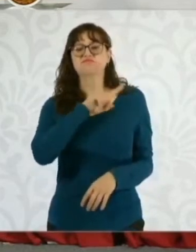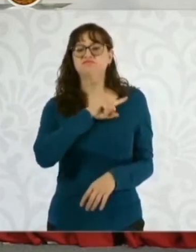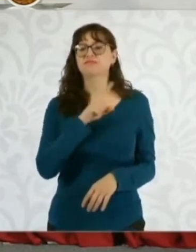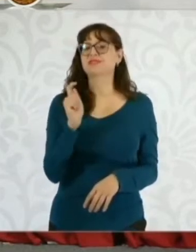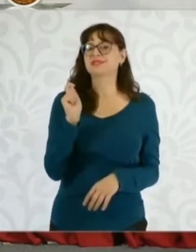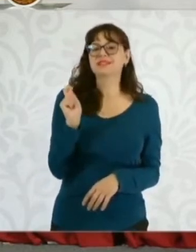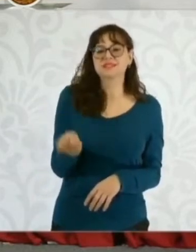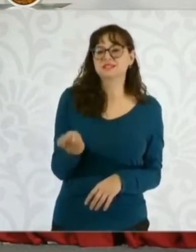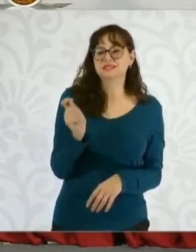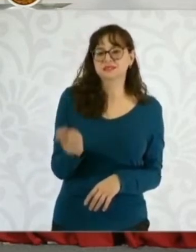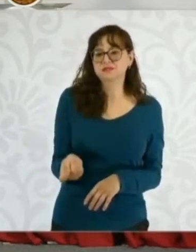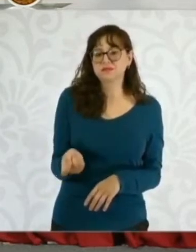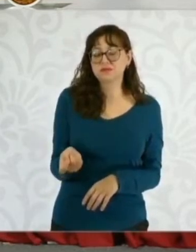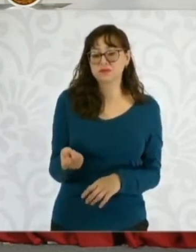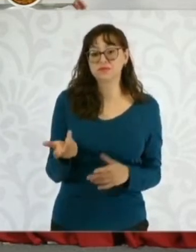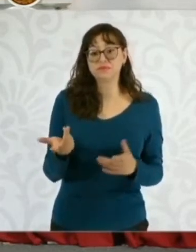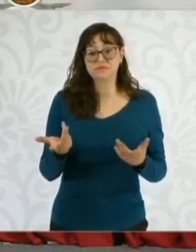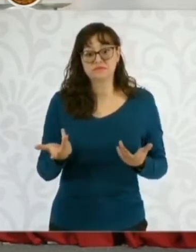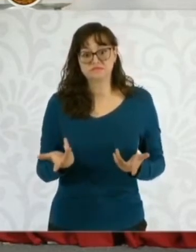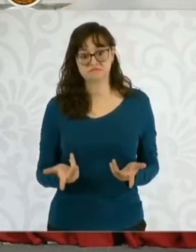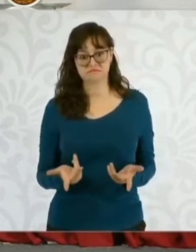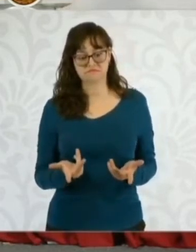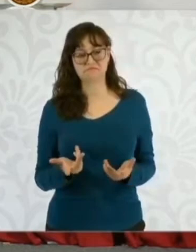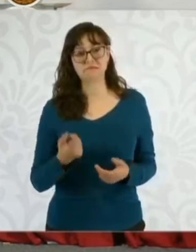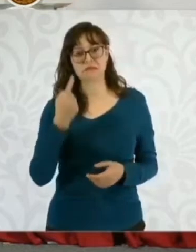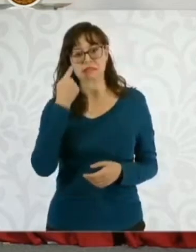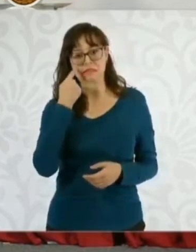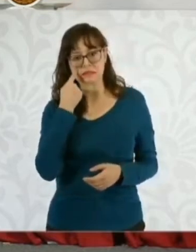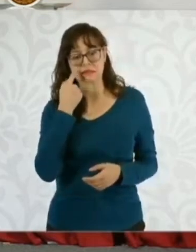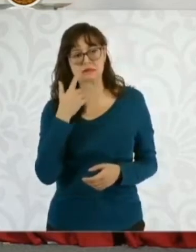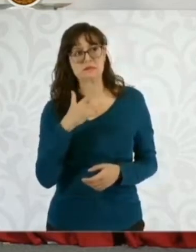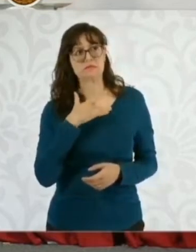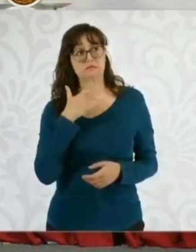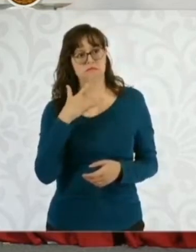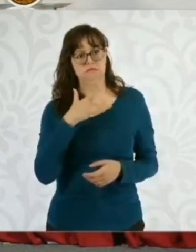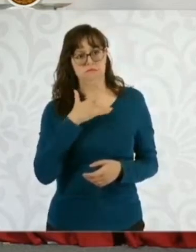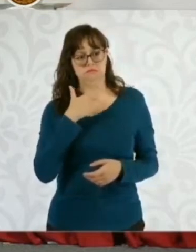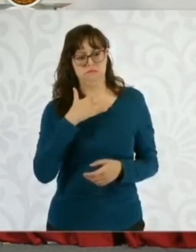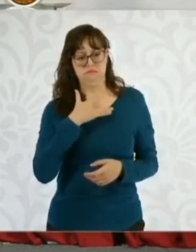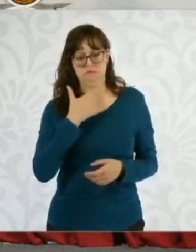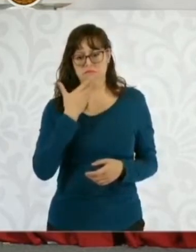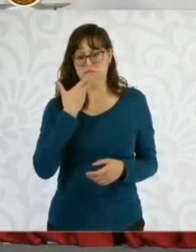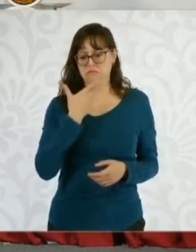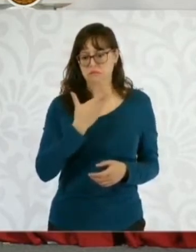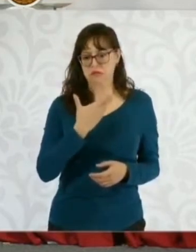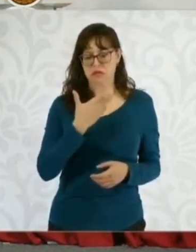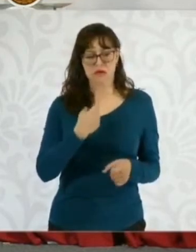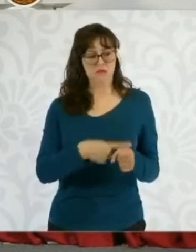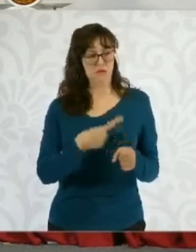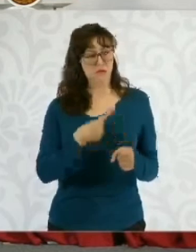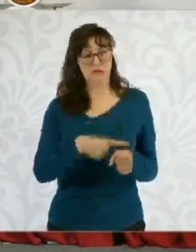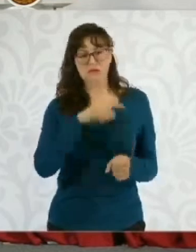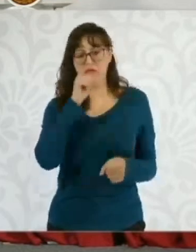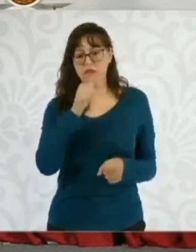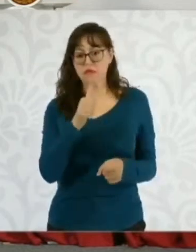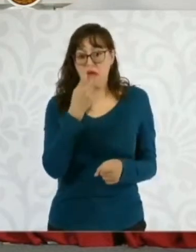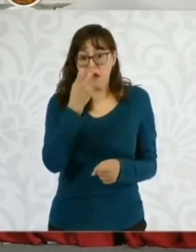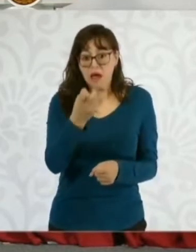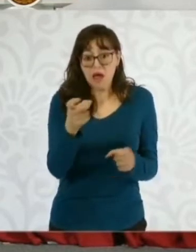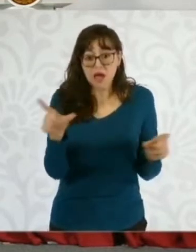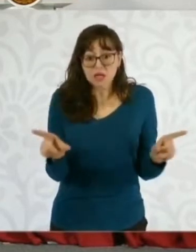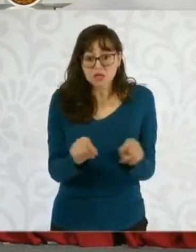y la salud significa más allá de nada más tener o no tener enfermedad,